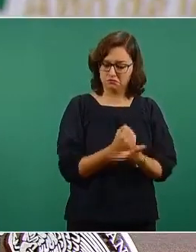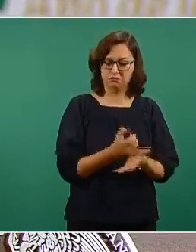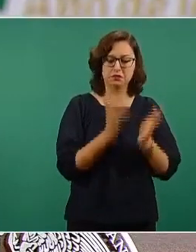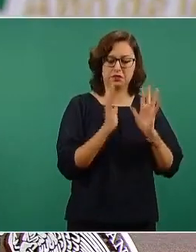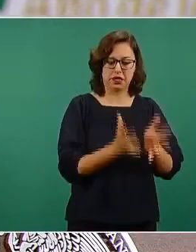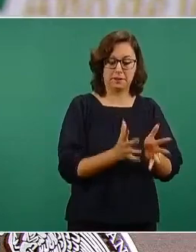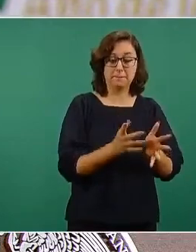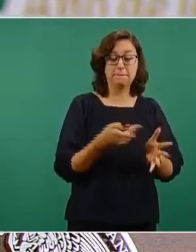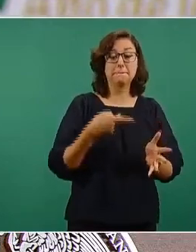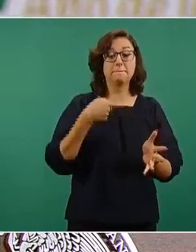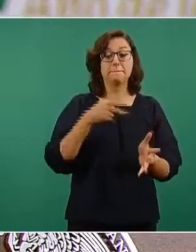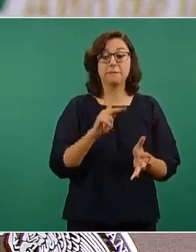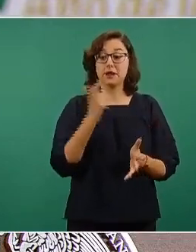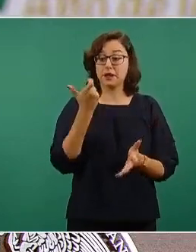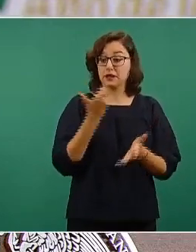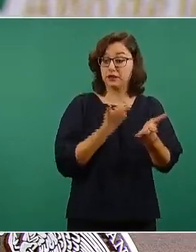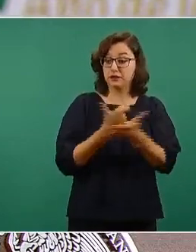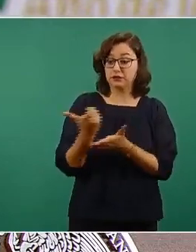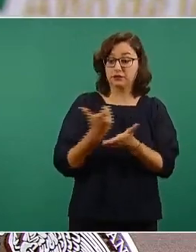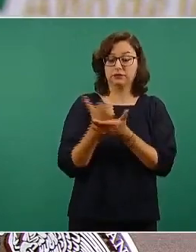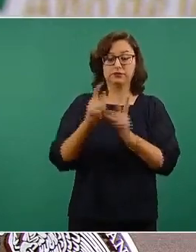otorgado